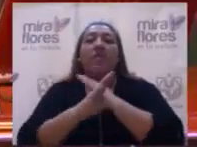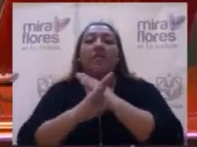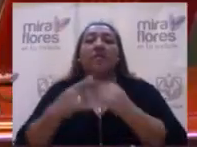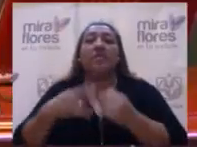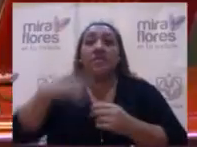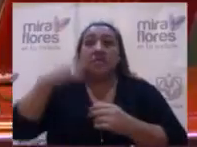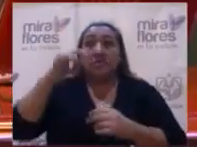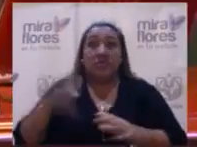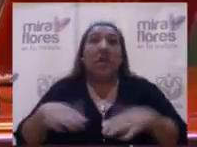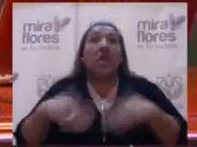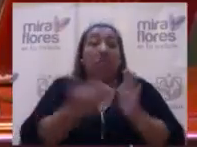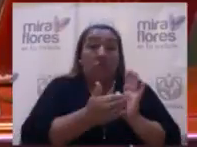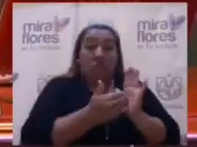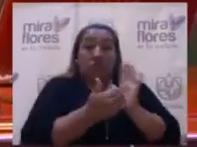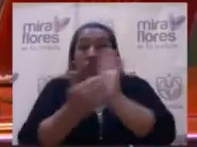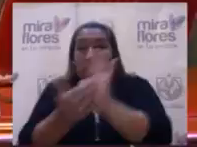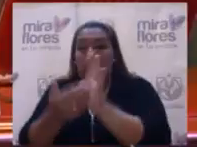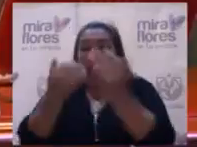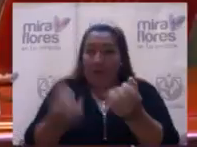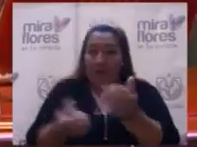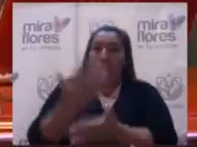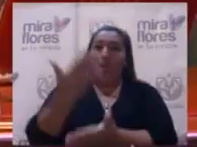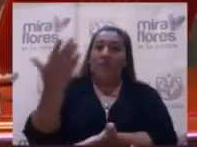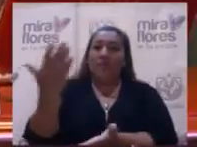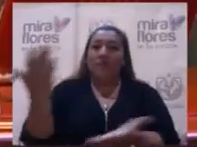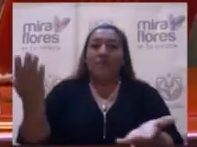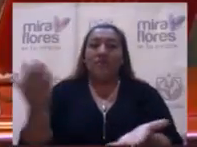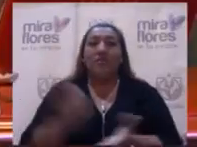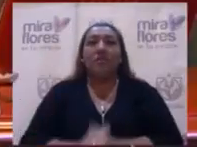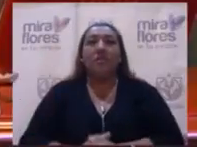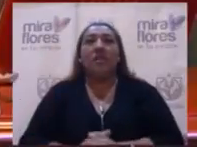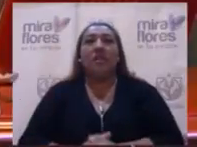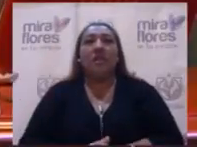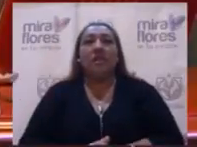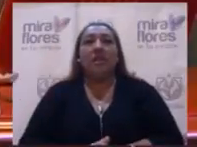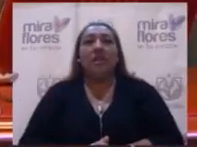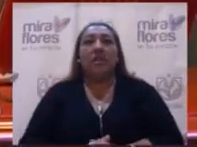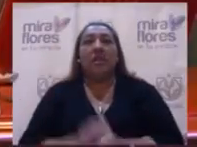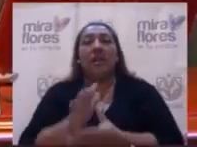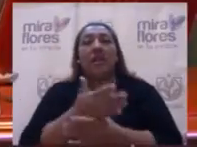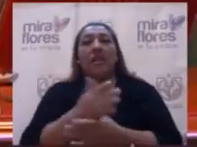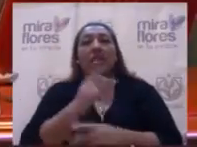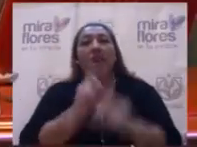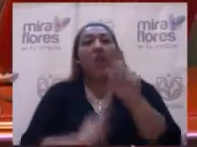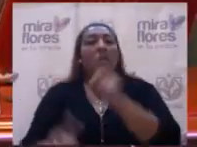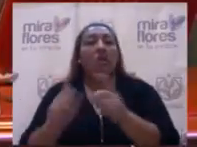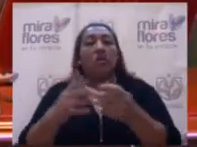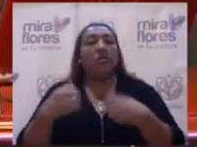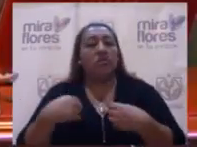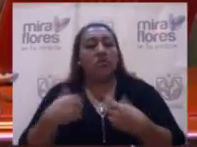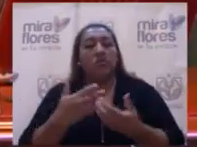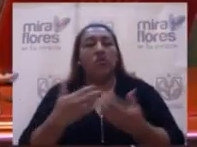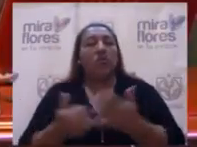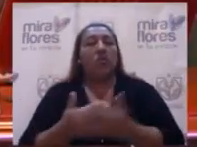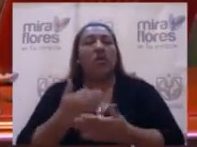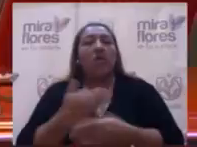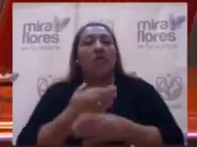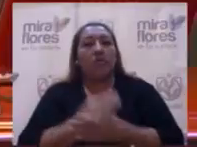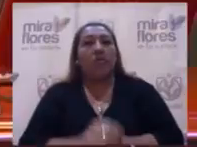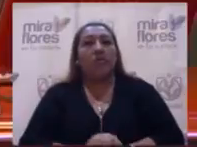que se ha podido mostrar el día de hoy. Entre otras cosas, hay hechos concretos. Tenemos una nueva